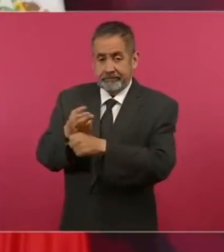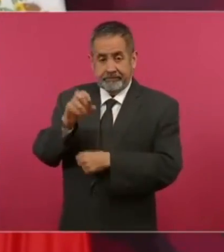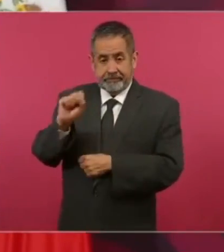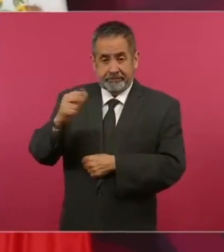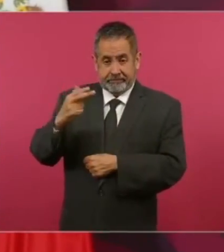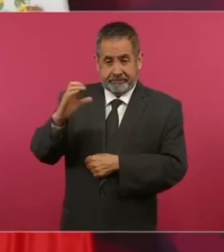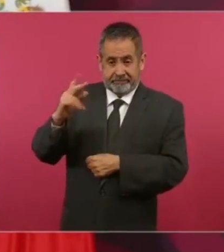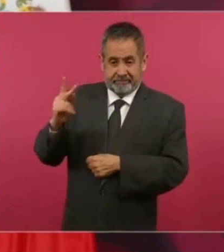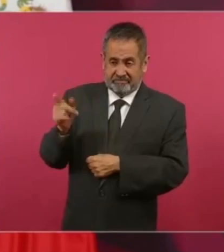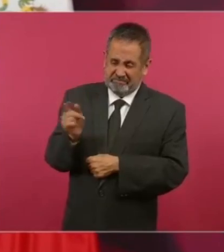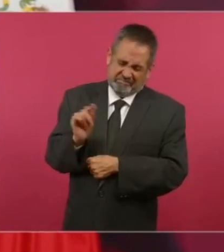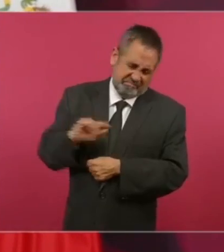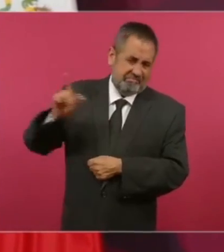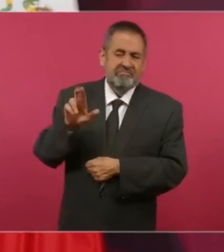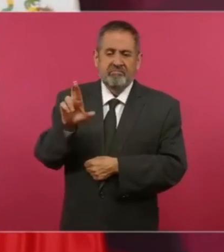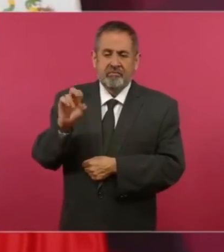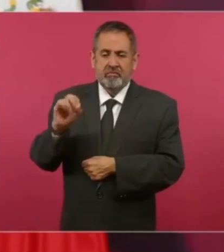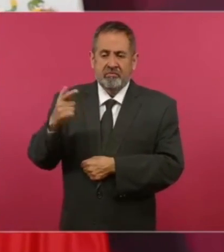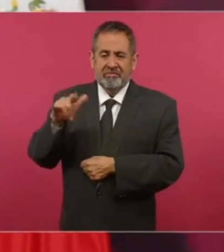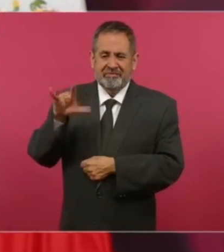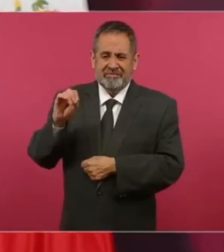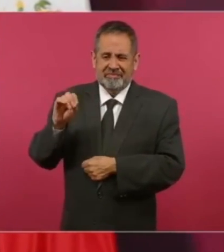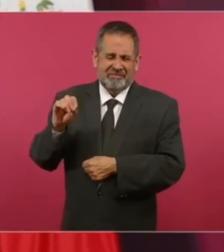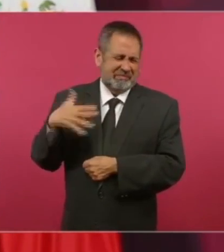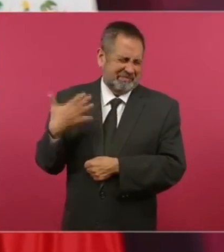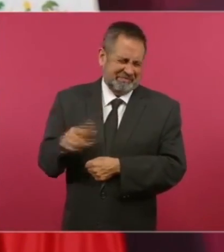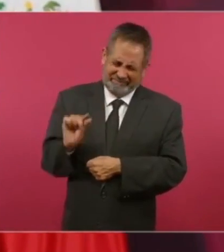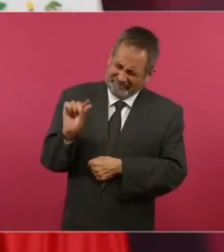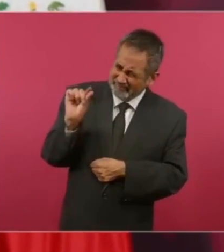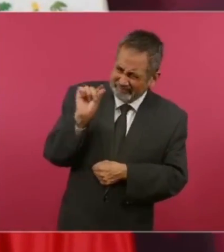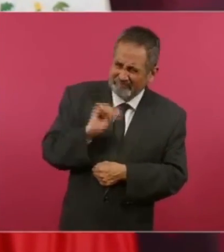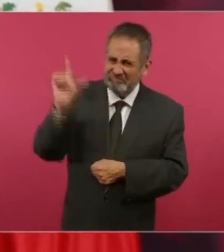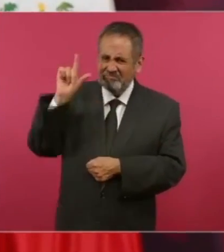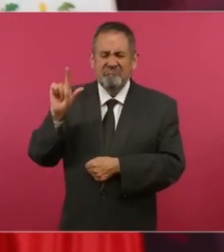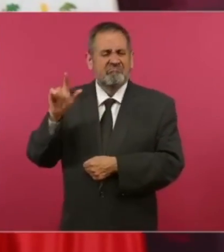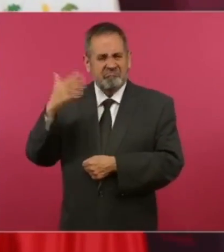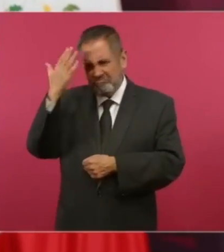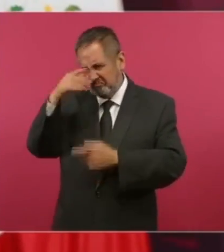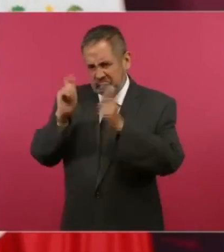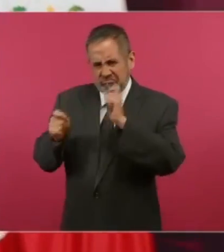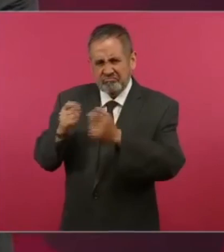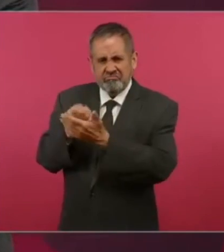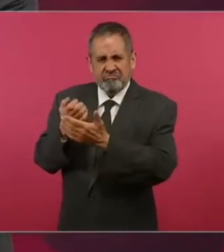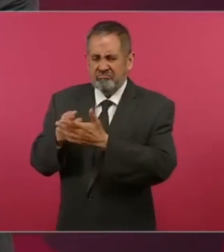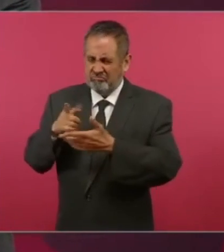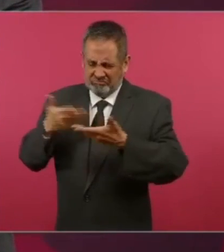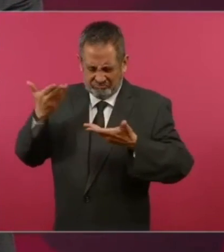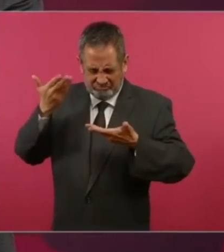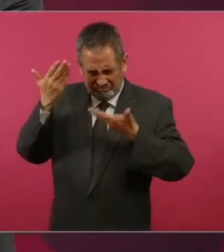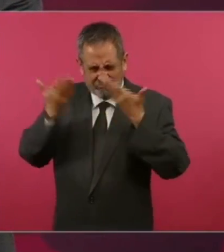Hacienda nuestro, Rogelio Ramírez de la O, es de lo mejor que hay, de los más preparados.